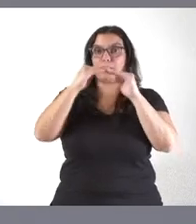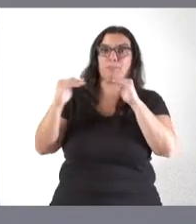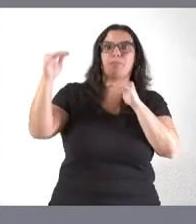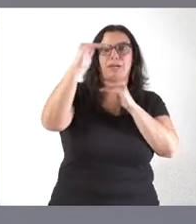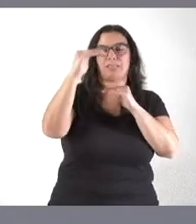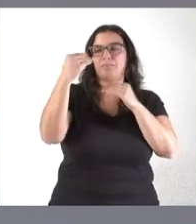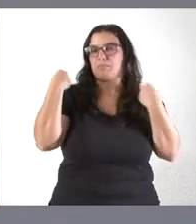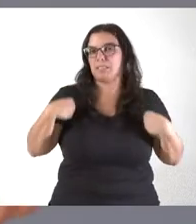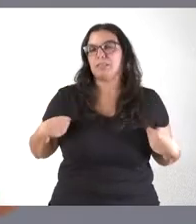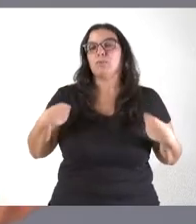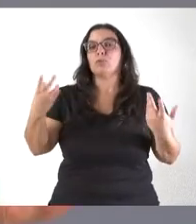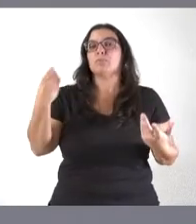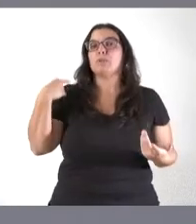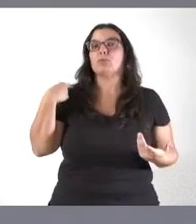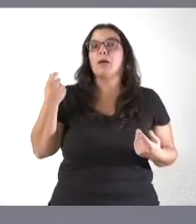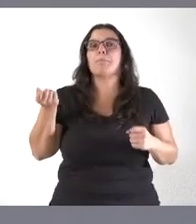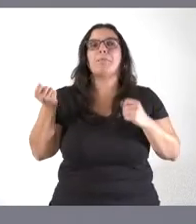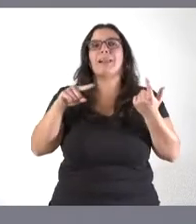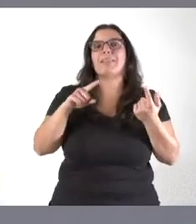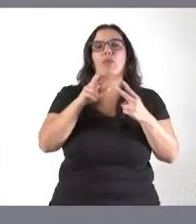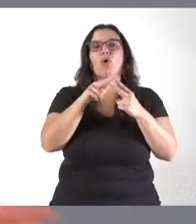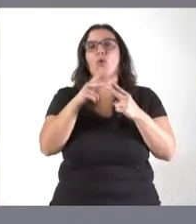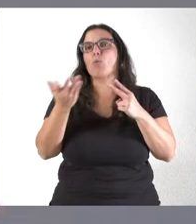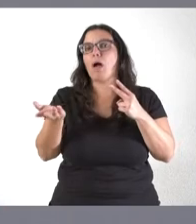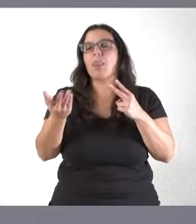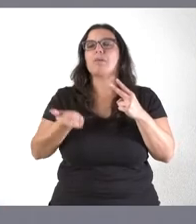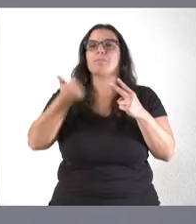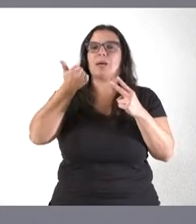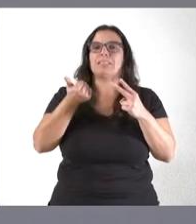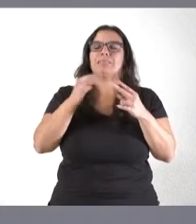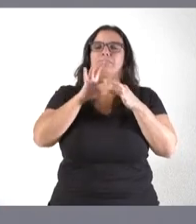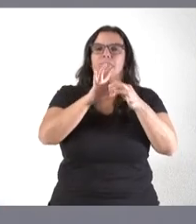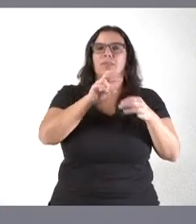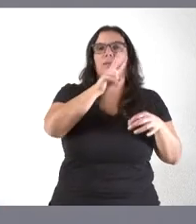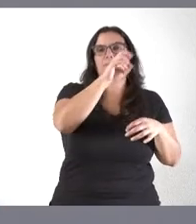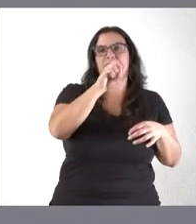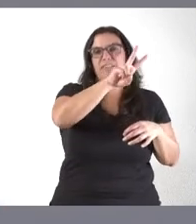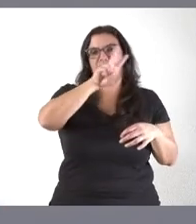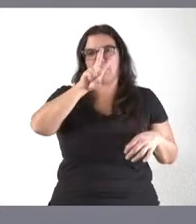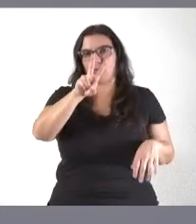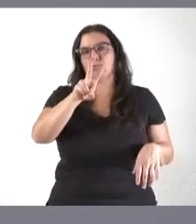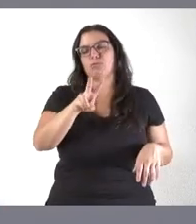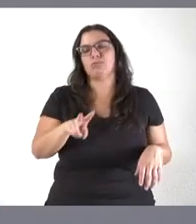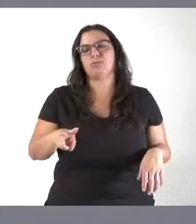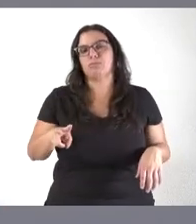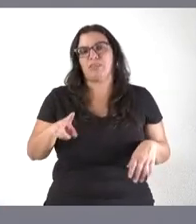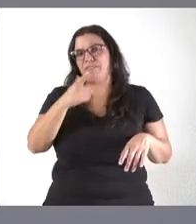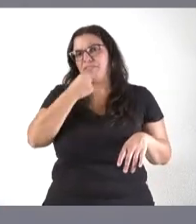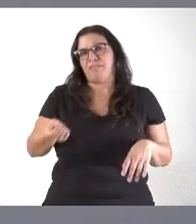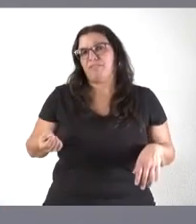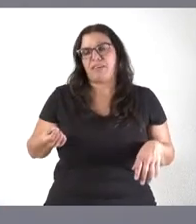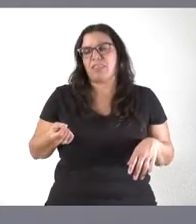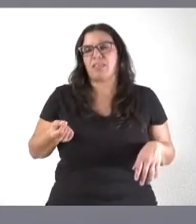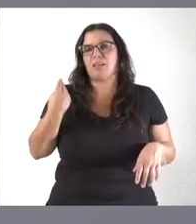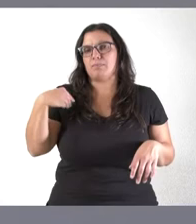dirección por tanto ante la pregunta de entre cuál está más cerca evidentemente en términos de números es fácil de examinar que este